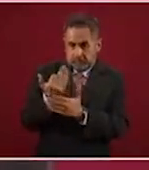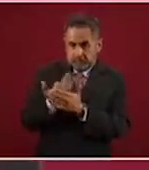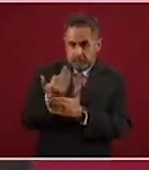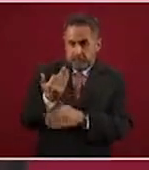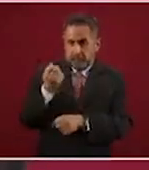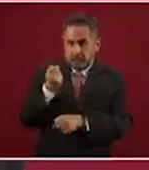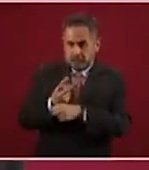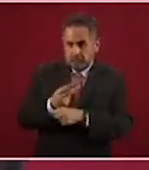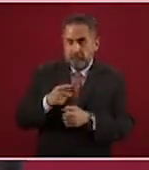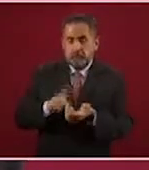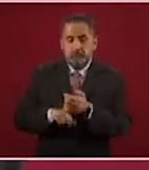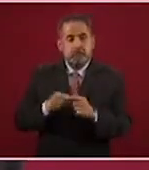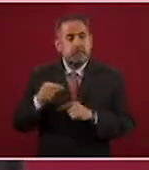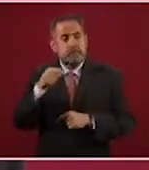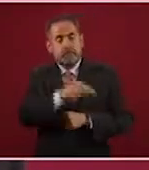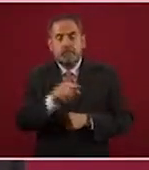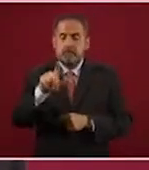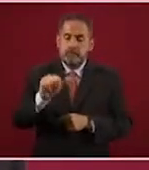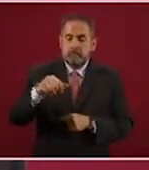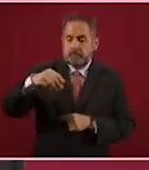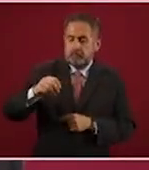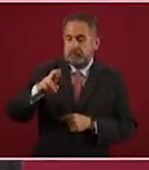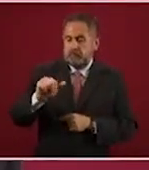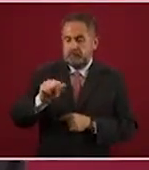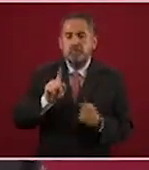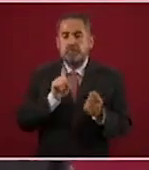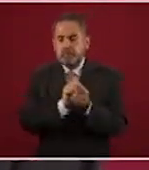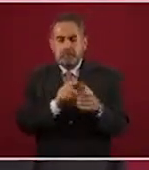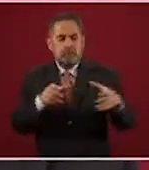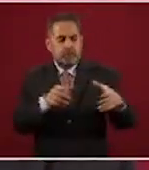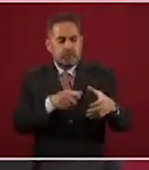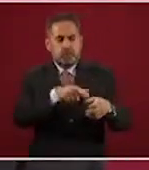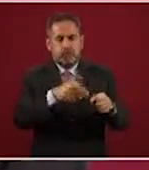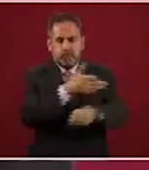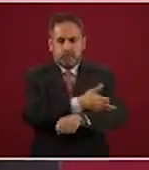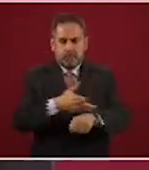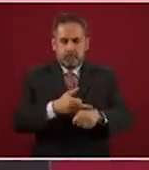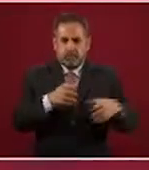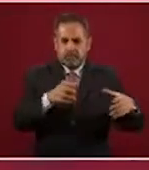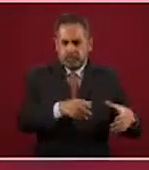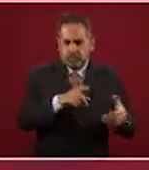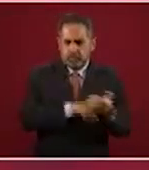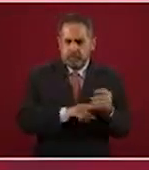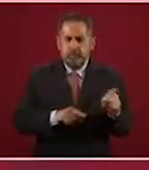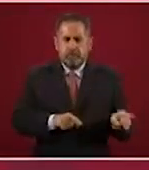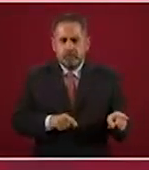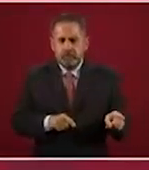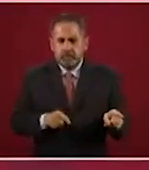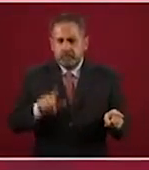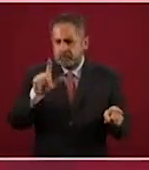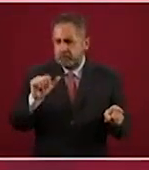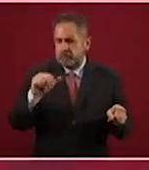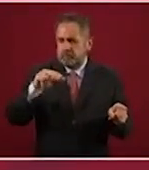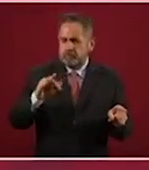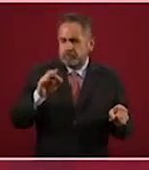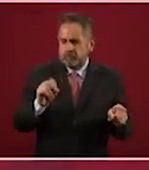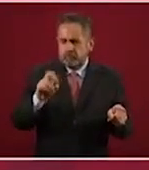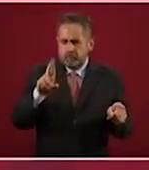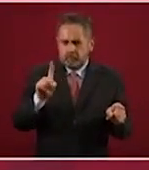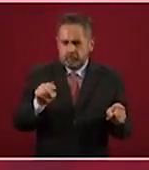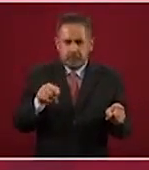vamos a La Mora, nos vamos a reunir con la familia Lamford,